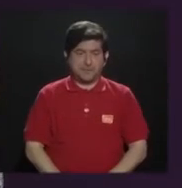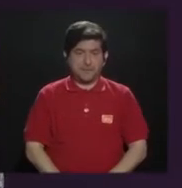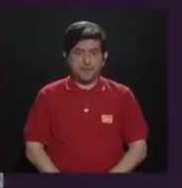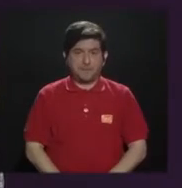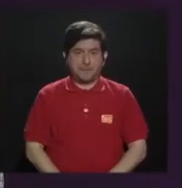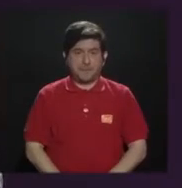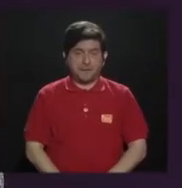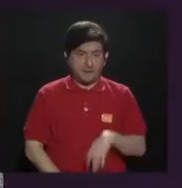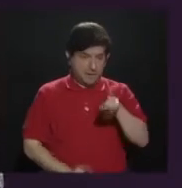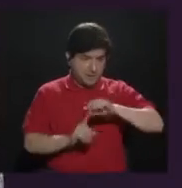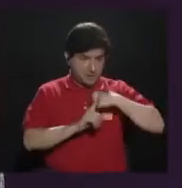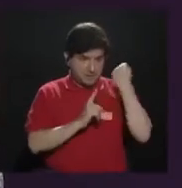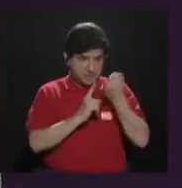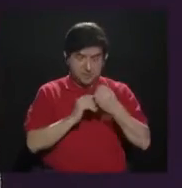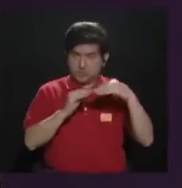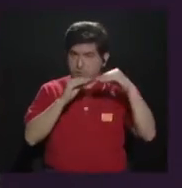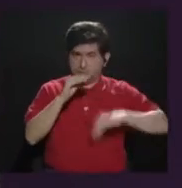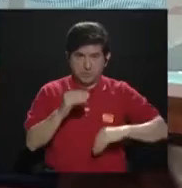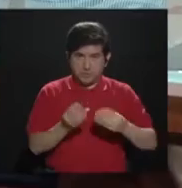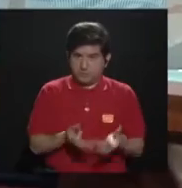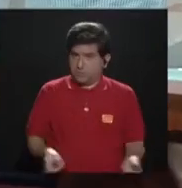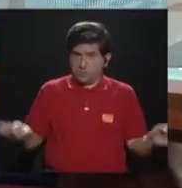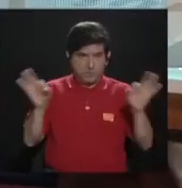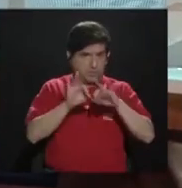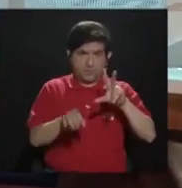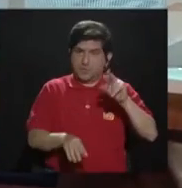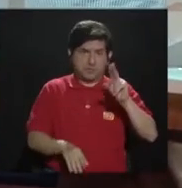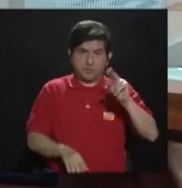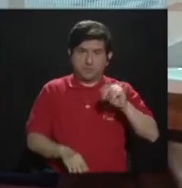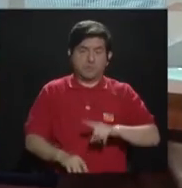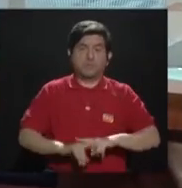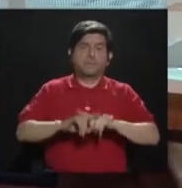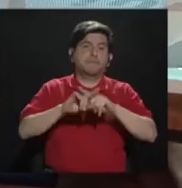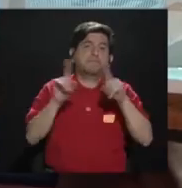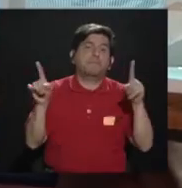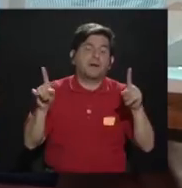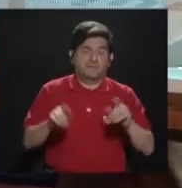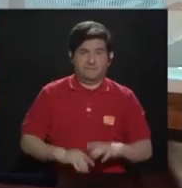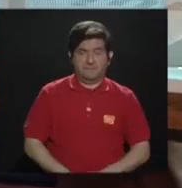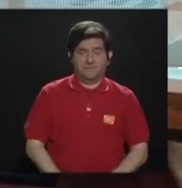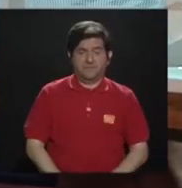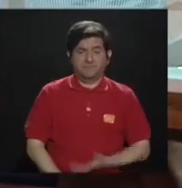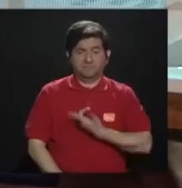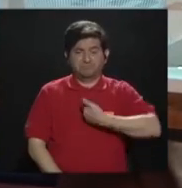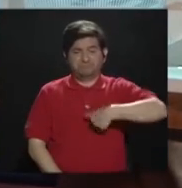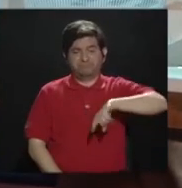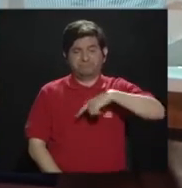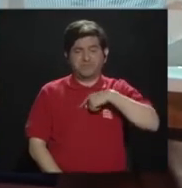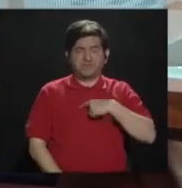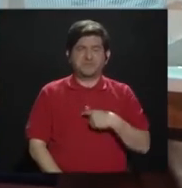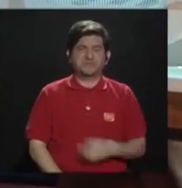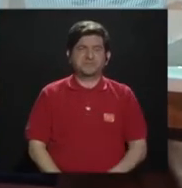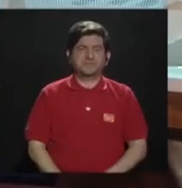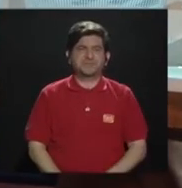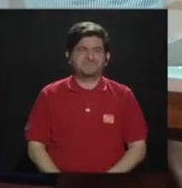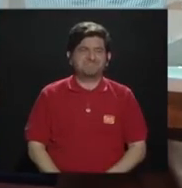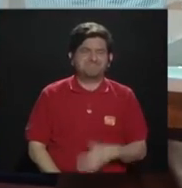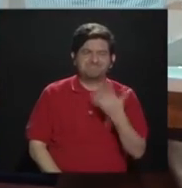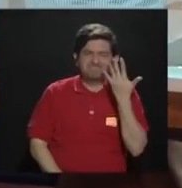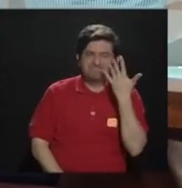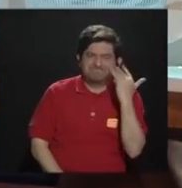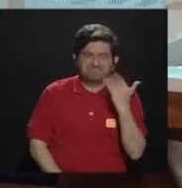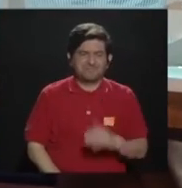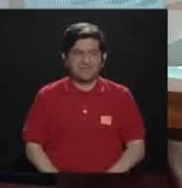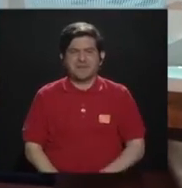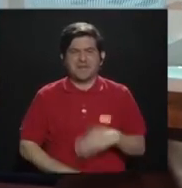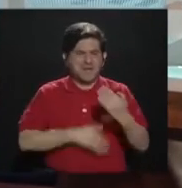sea menos importante, pero siempre nos queda a nosotros el sinsabor, cuáles son los